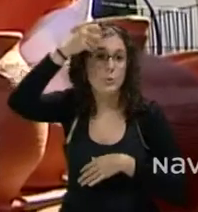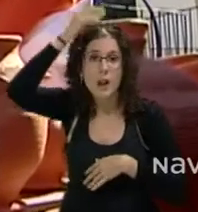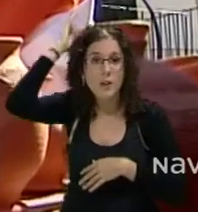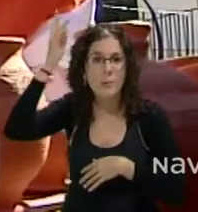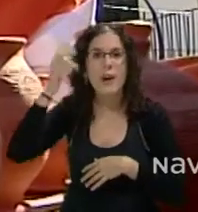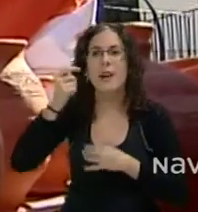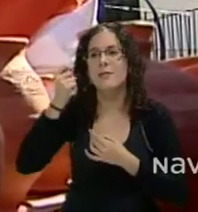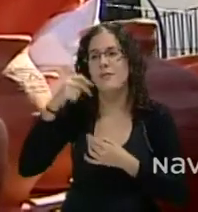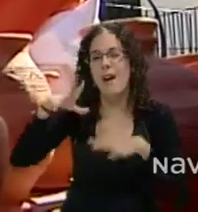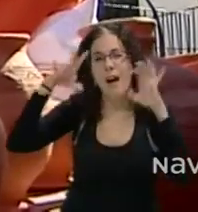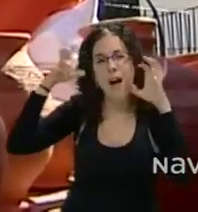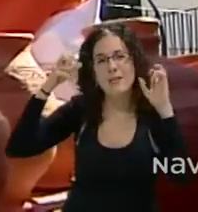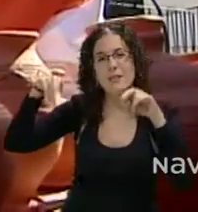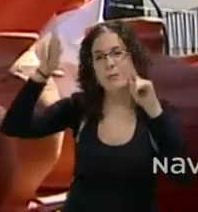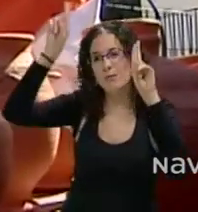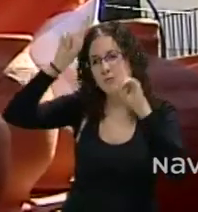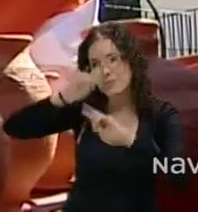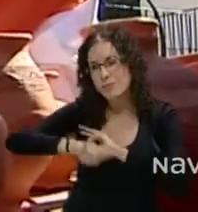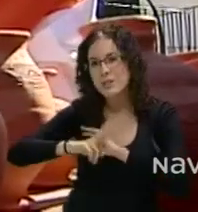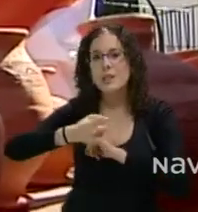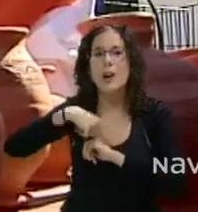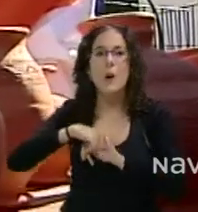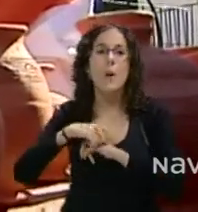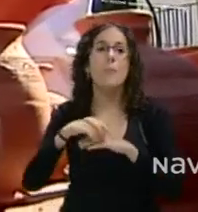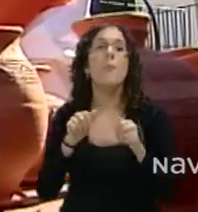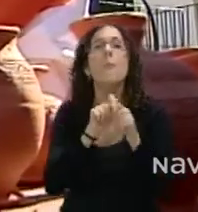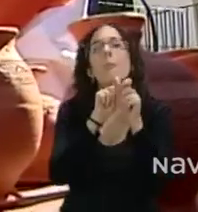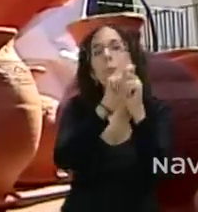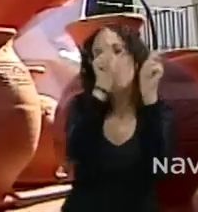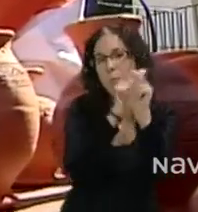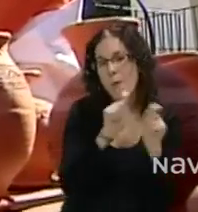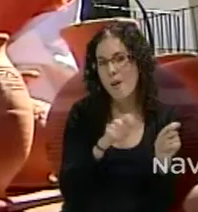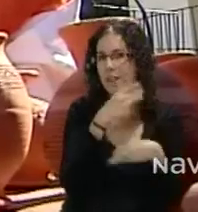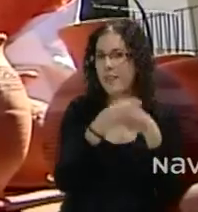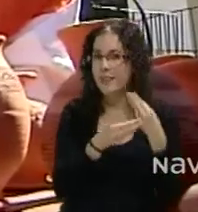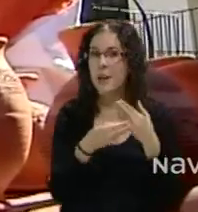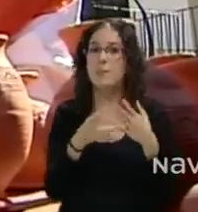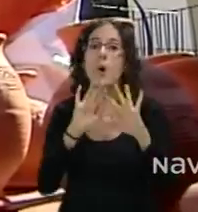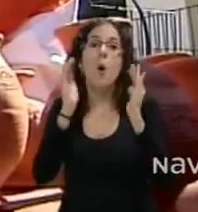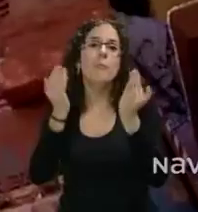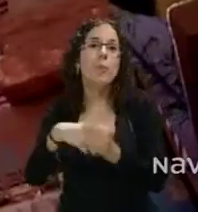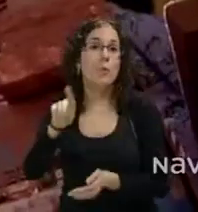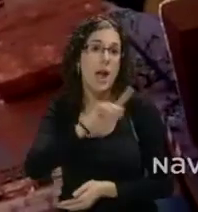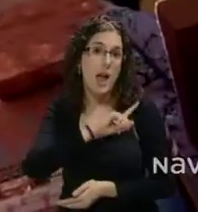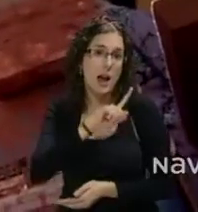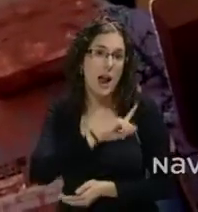aspectos. Hemos podido hacer desde una boda, desde el mundo del ejército, el mundo de los niños,